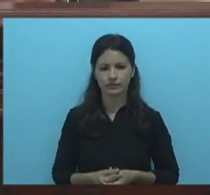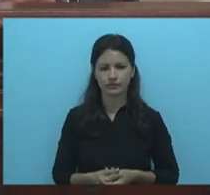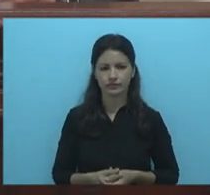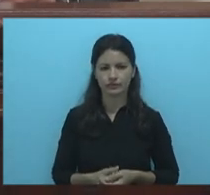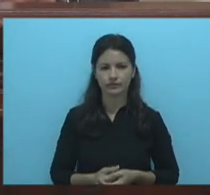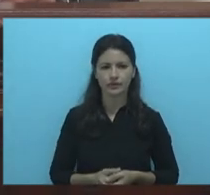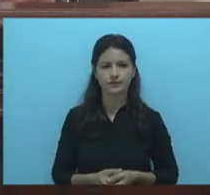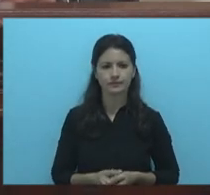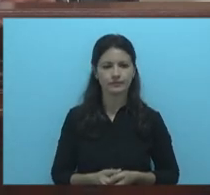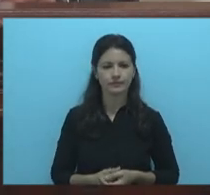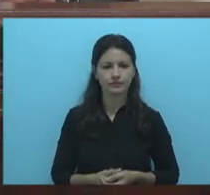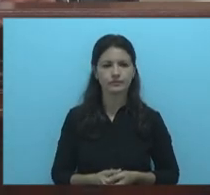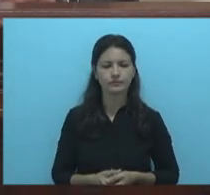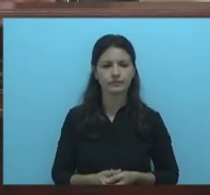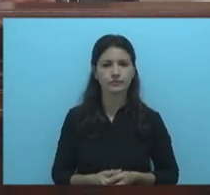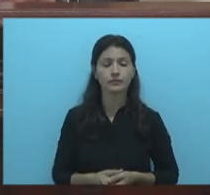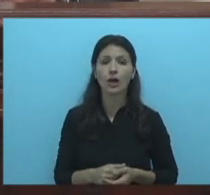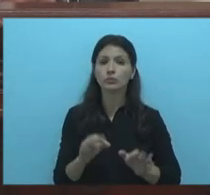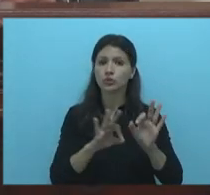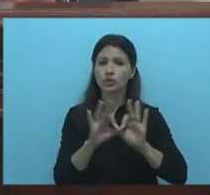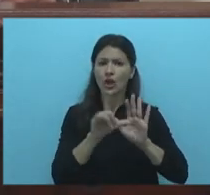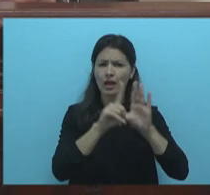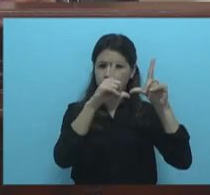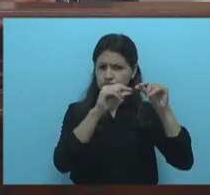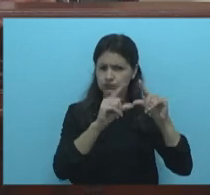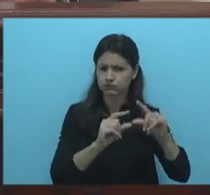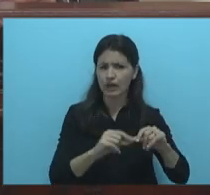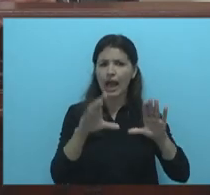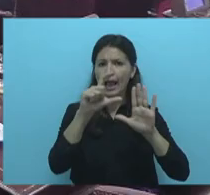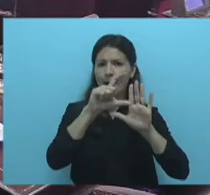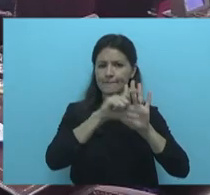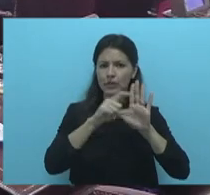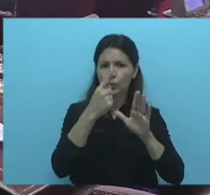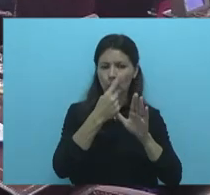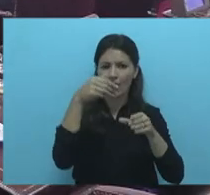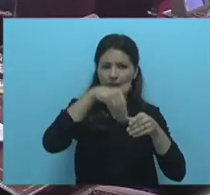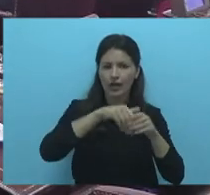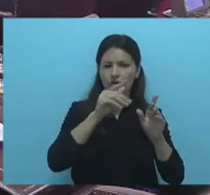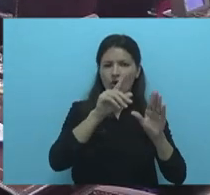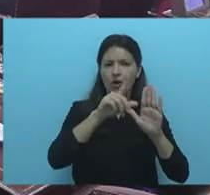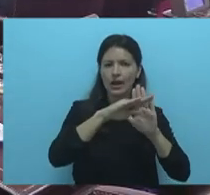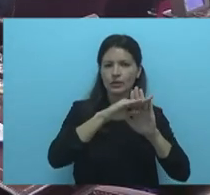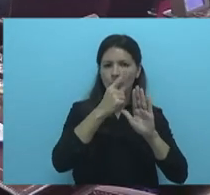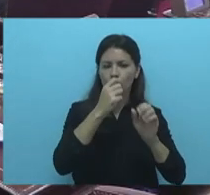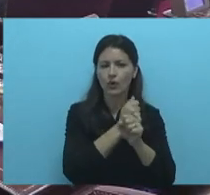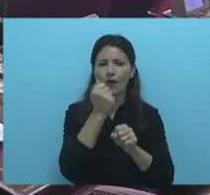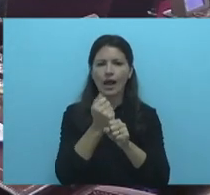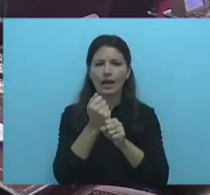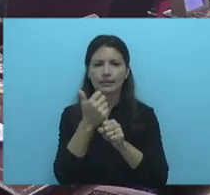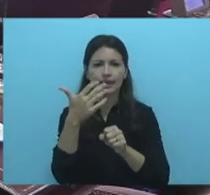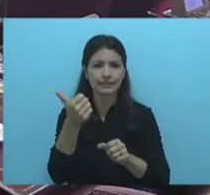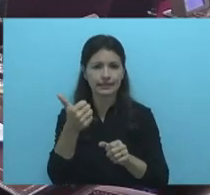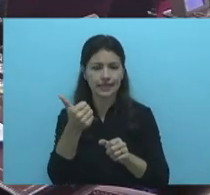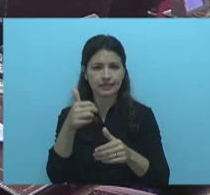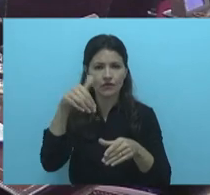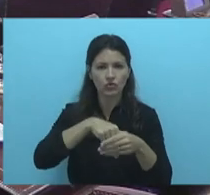Voy a poner a consideración entonces el proyecto de ley en particular, capítulo 1, que va del artículo 1 al artículo 6.